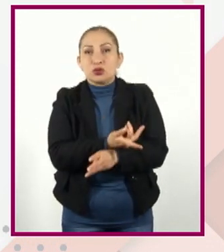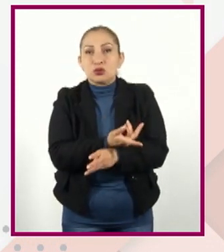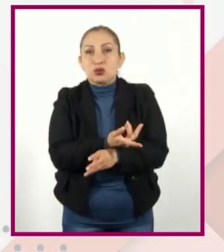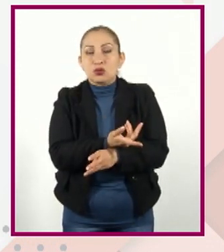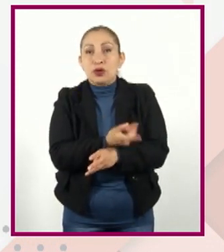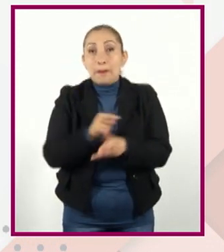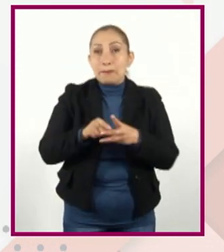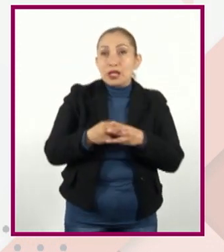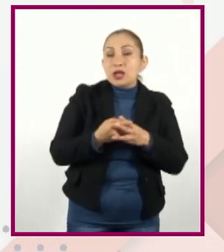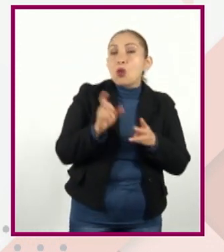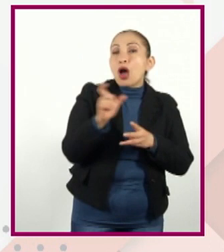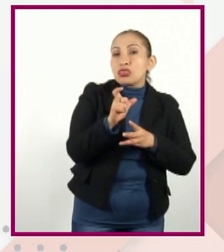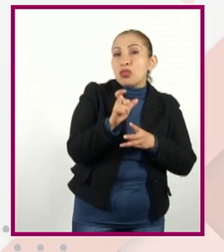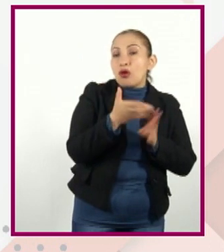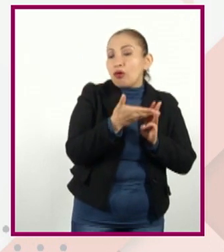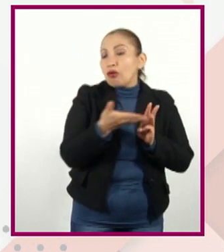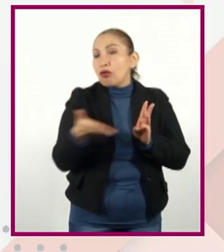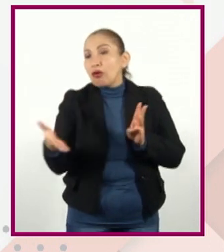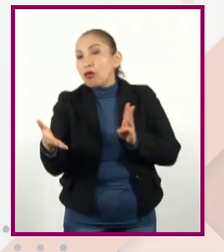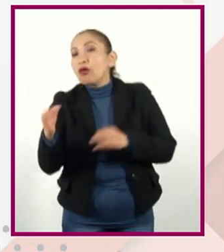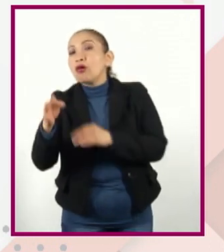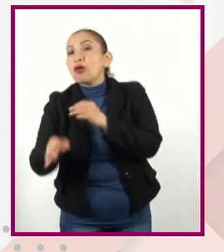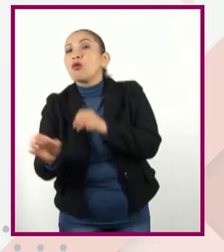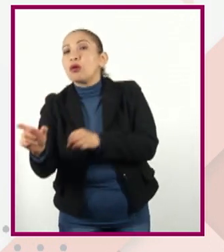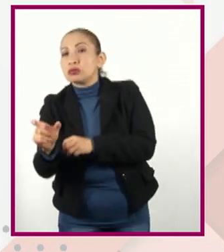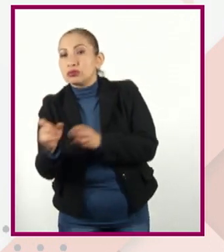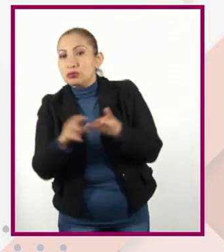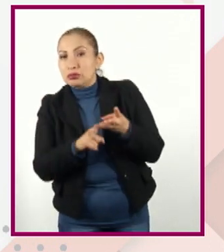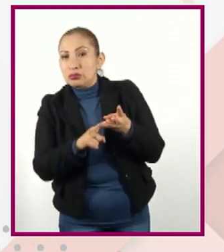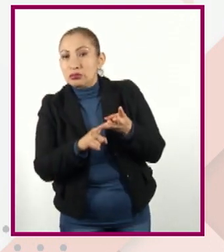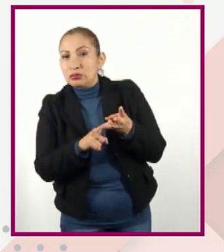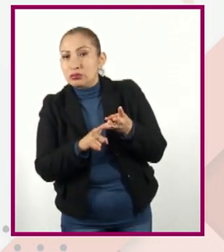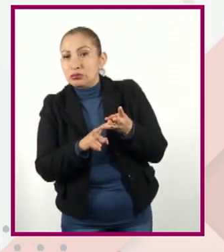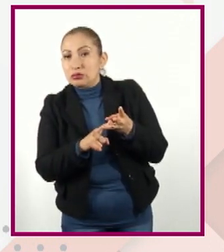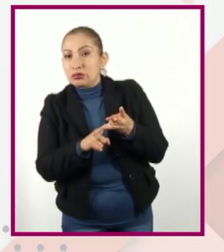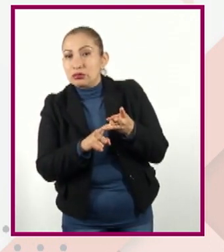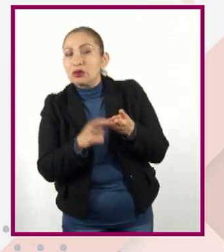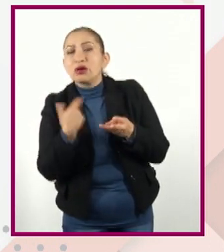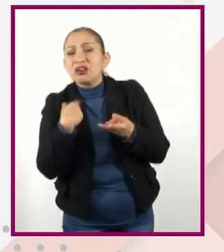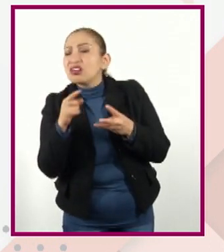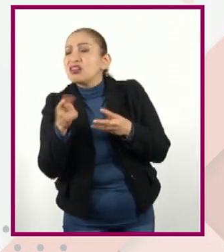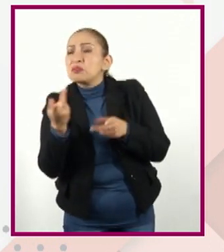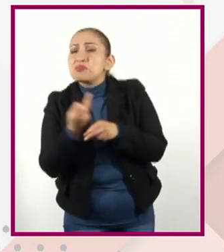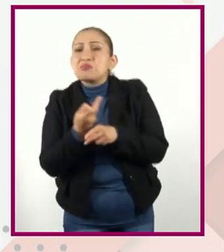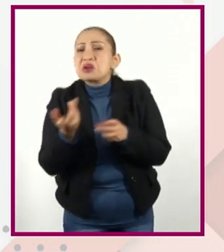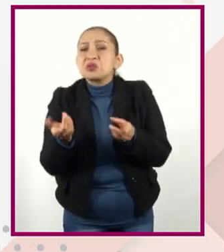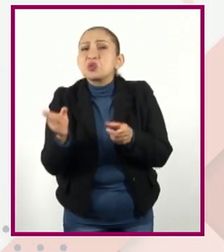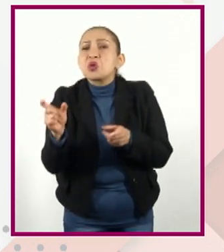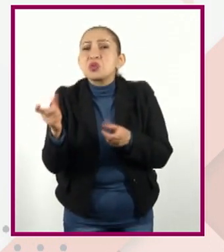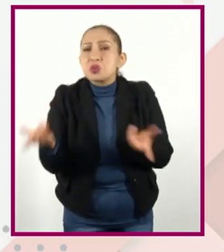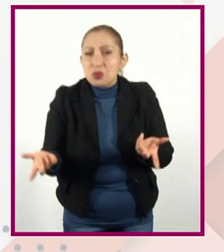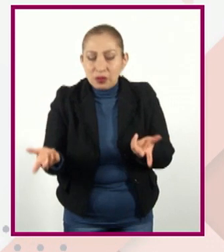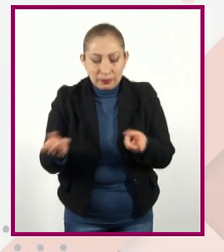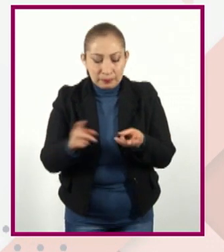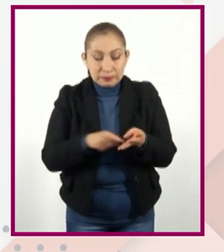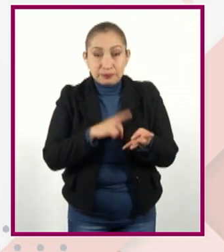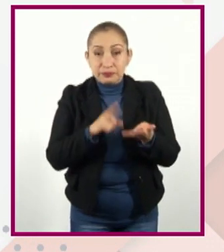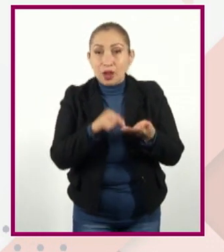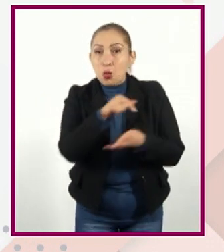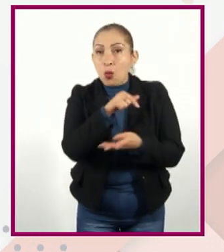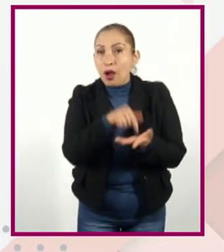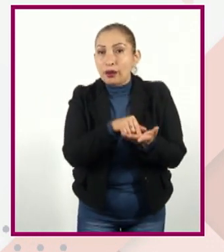su inicio, su duración, su final. ¿Cuándo sucedió o en qué momento ocurrió? El